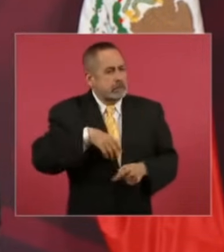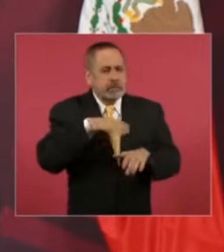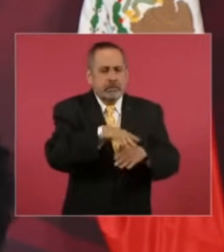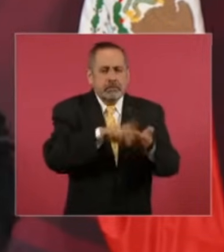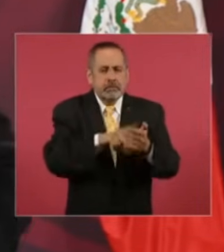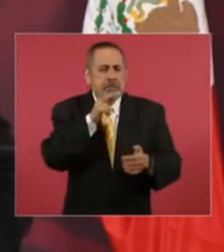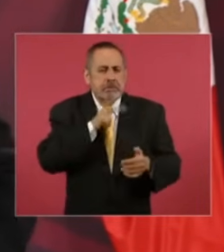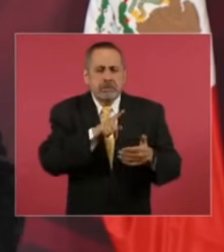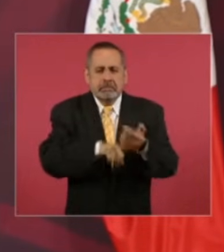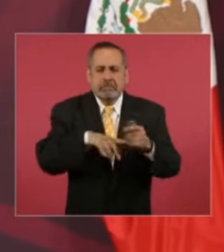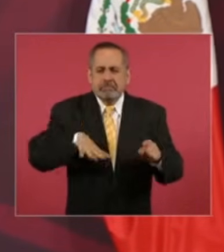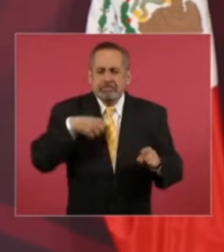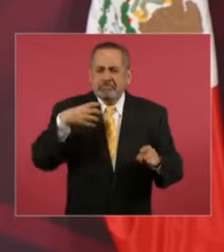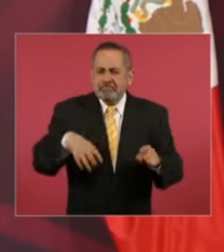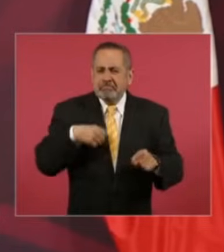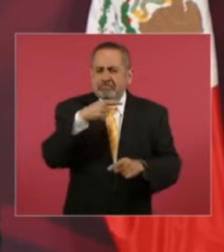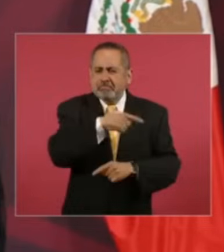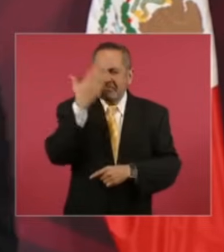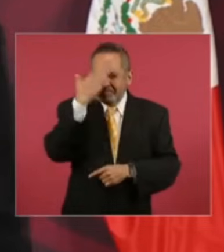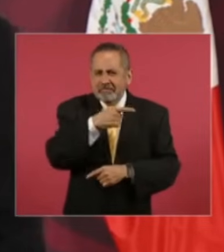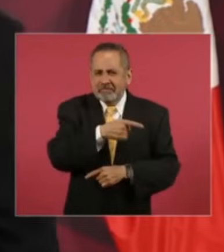petroleras en toda la región.